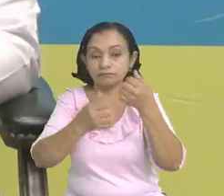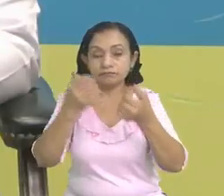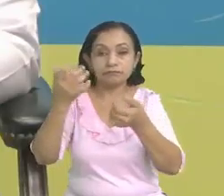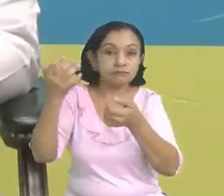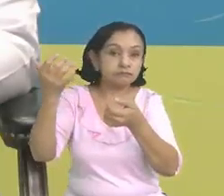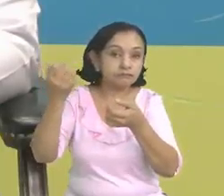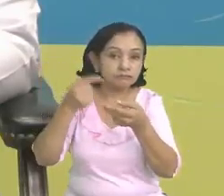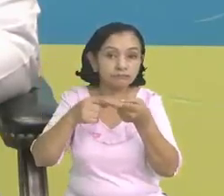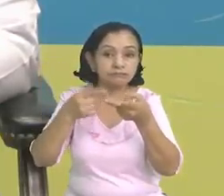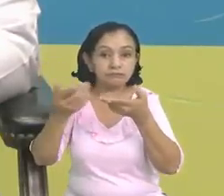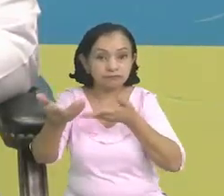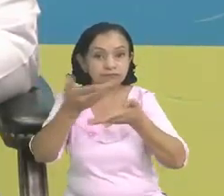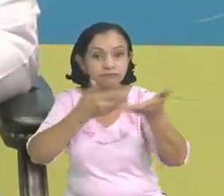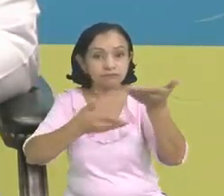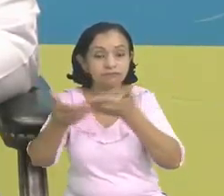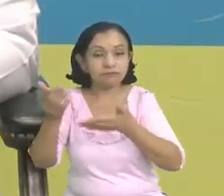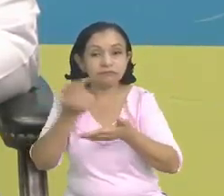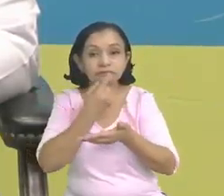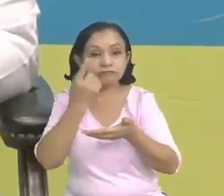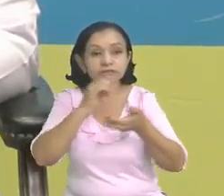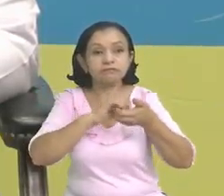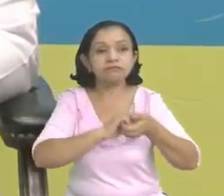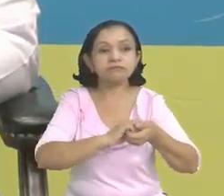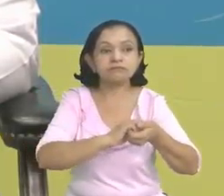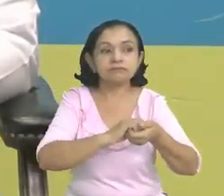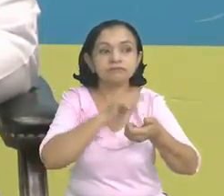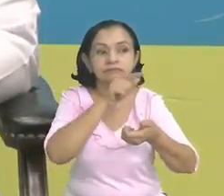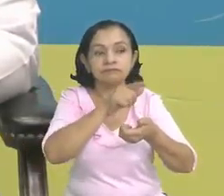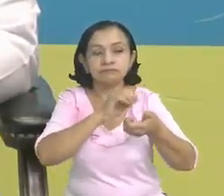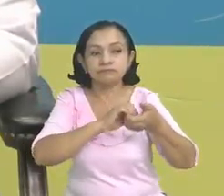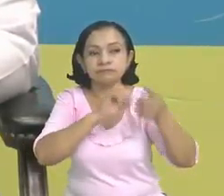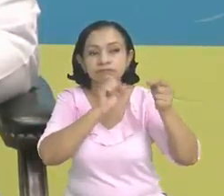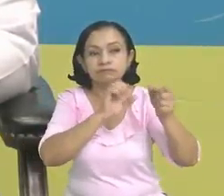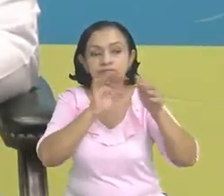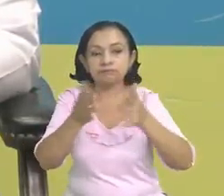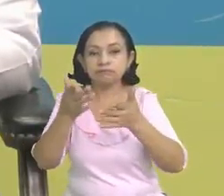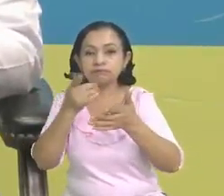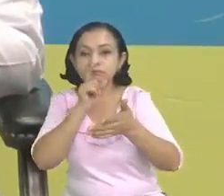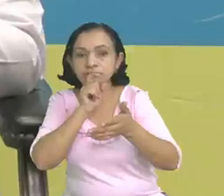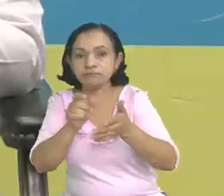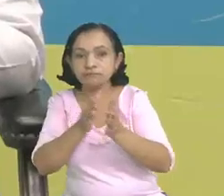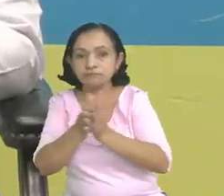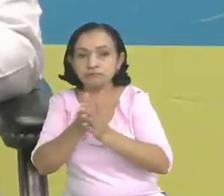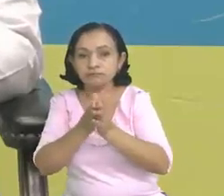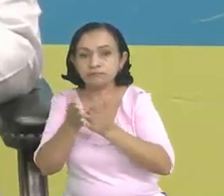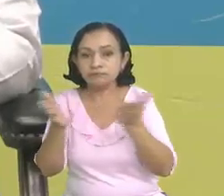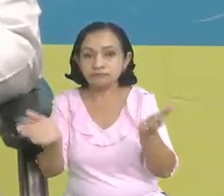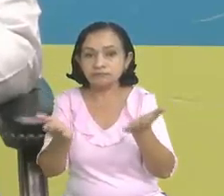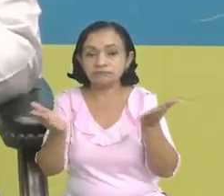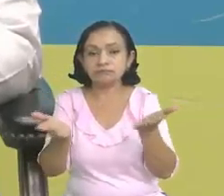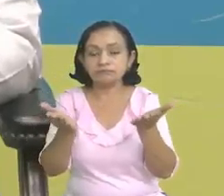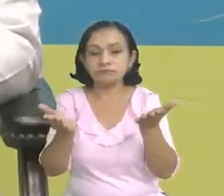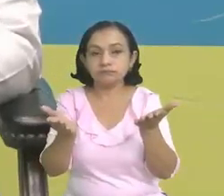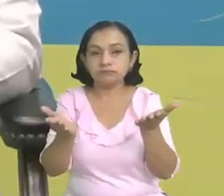que compartir y saber de quién es amigo, de quién es amiga, cuáles son sus intereses, promover un poco